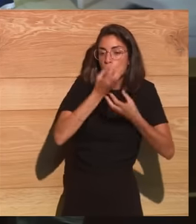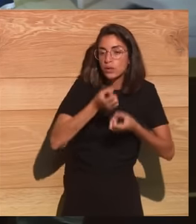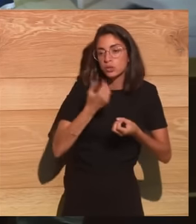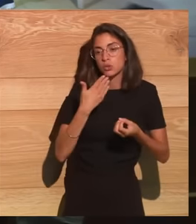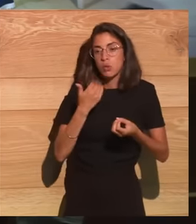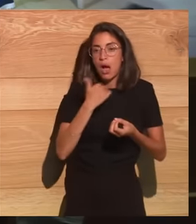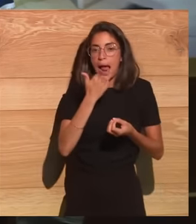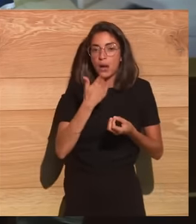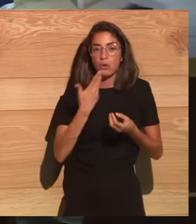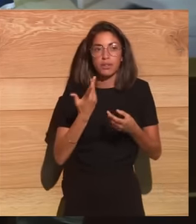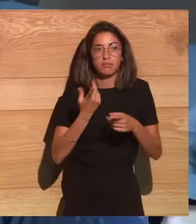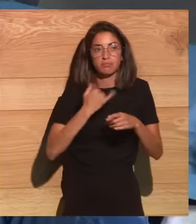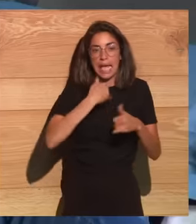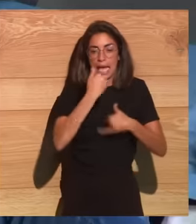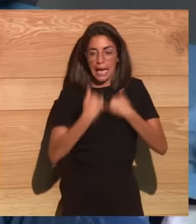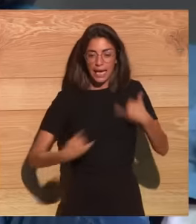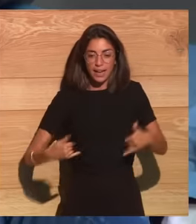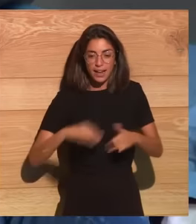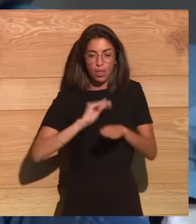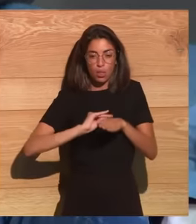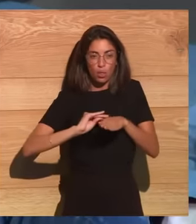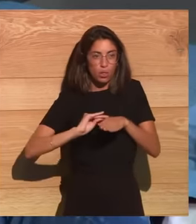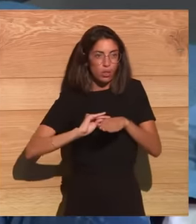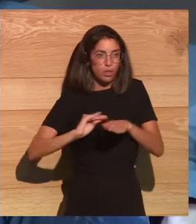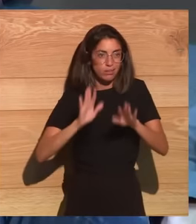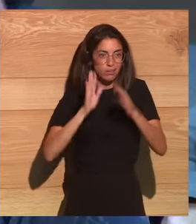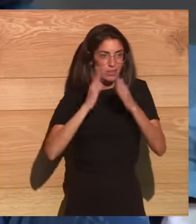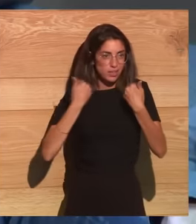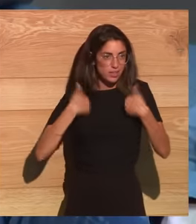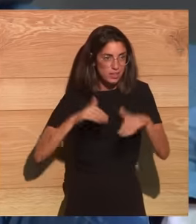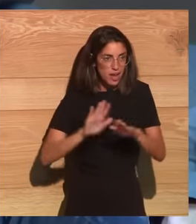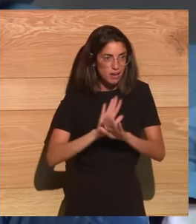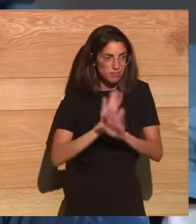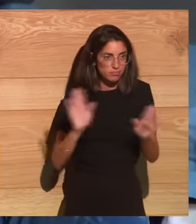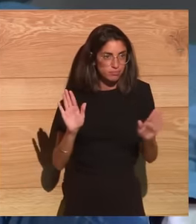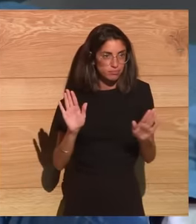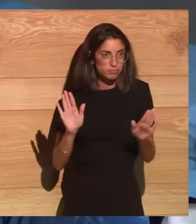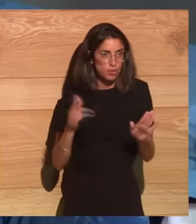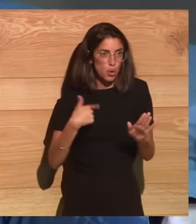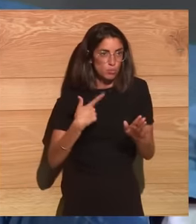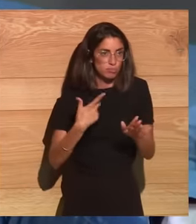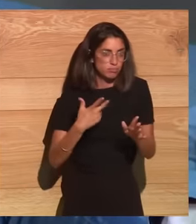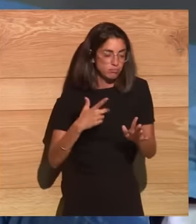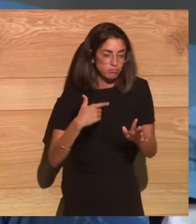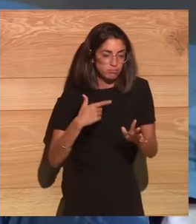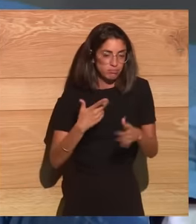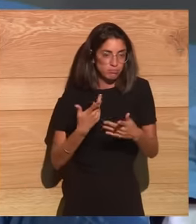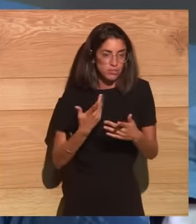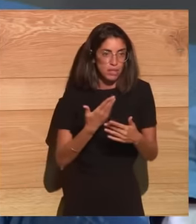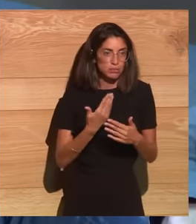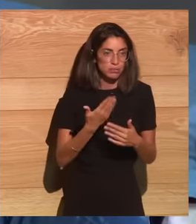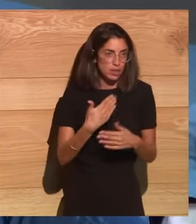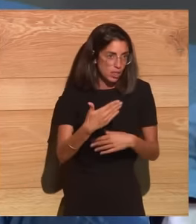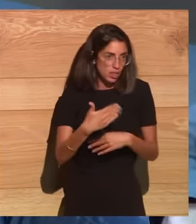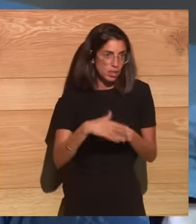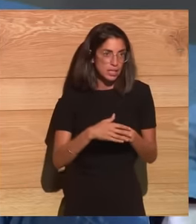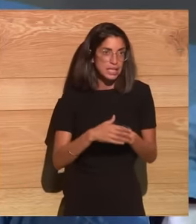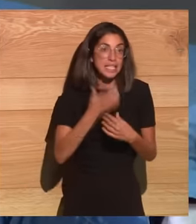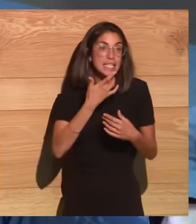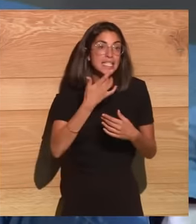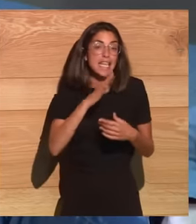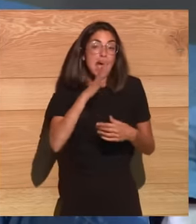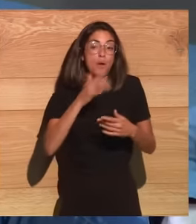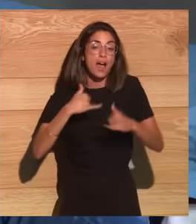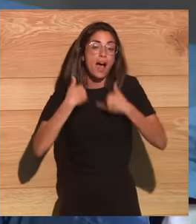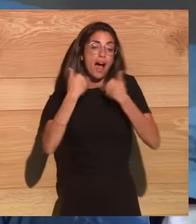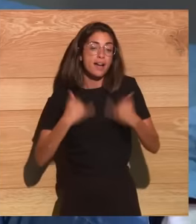ya. O sea, son heridas curadas, son cosas cicatrizadas, son cosas que ya están. Sí, las que puedan permanecer abiertas no están contadas.